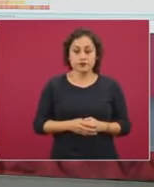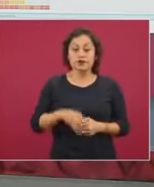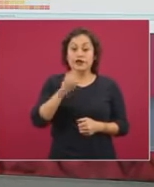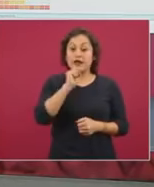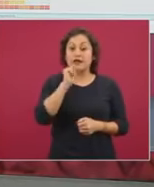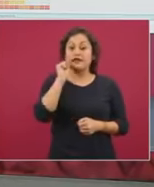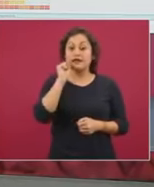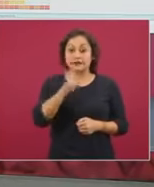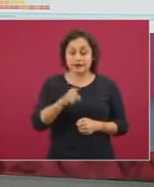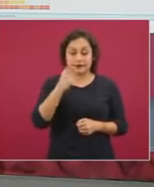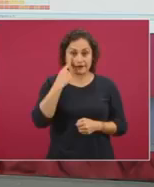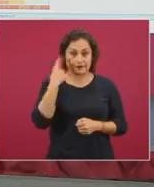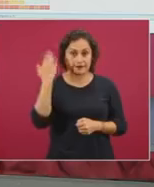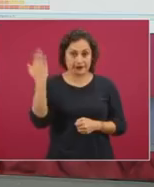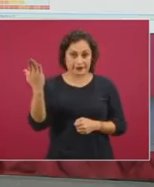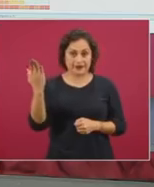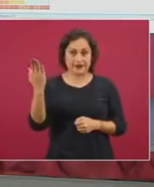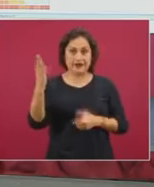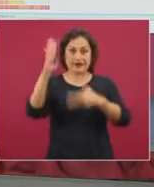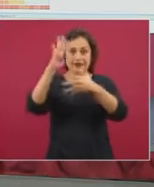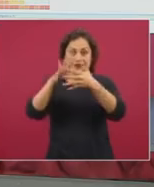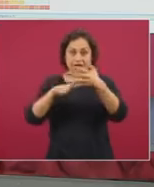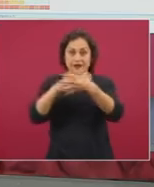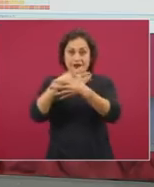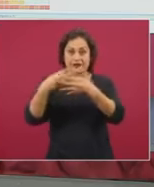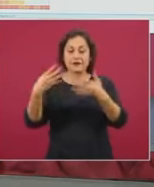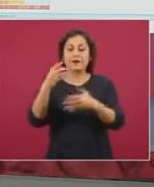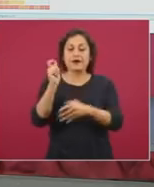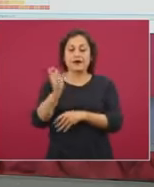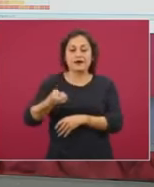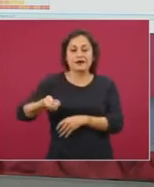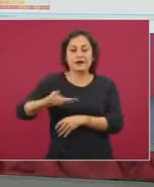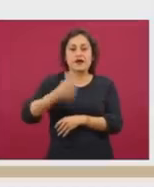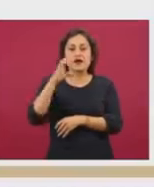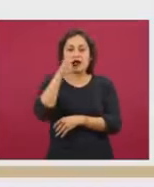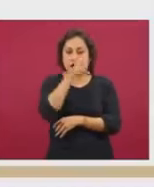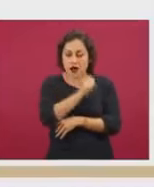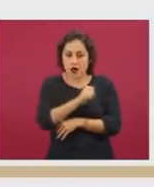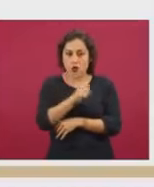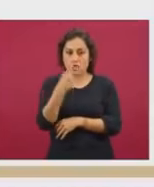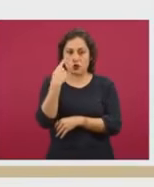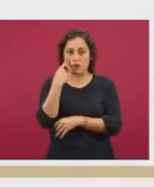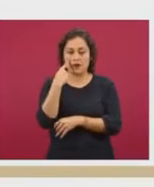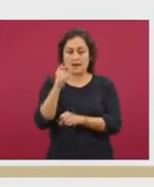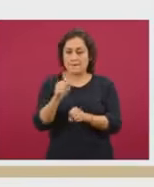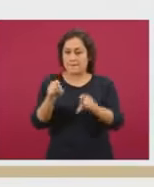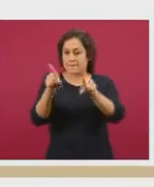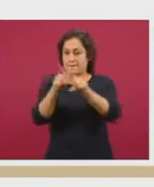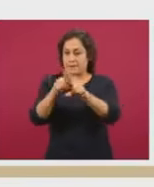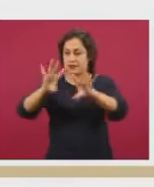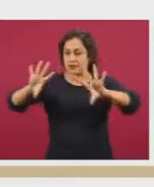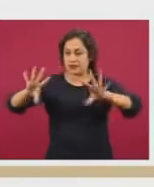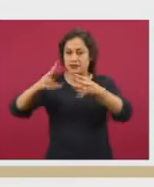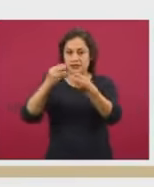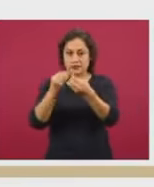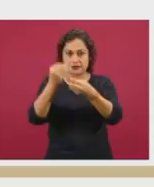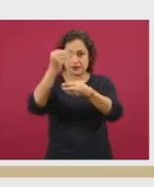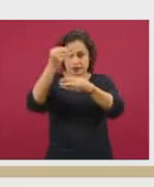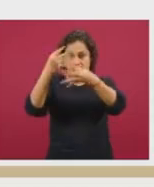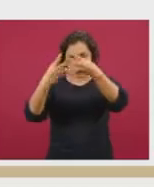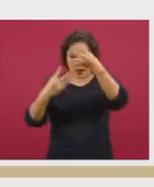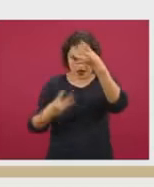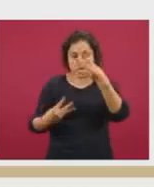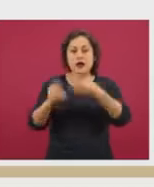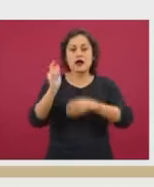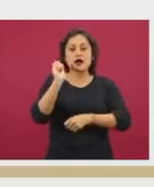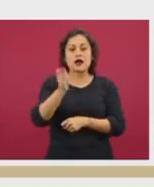también reflejamos este mapa de calor que creo que es importante para que de manera en una misma imagen puedan ver pues, todas las semanas, desde